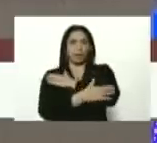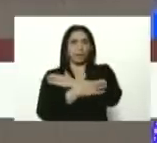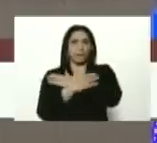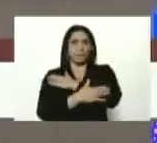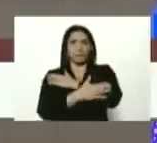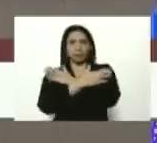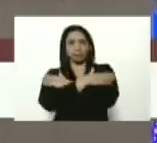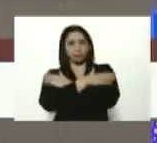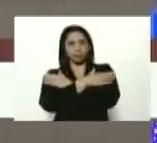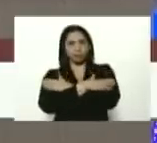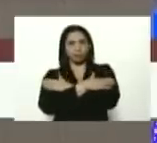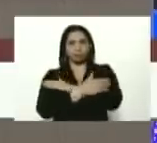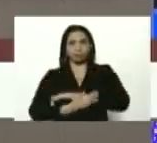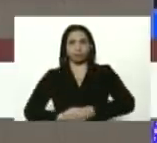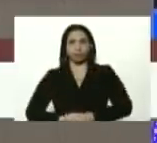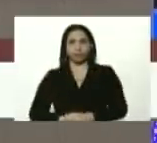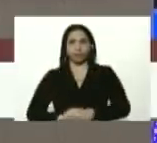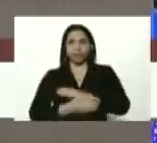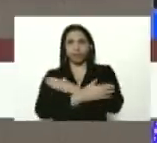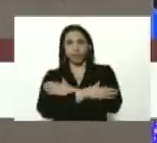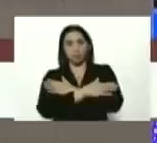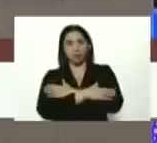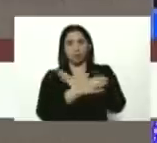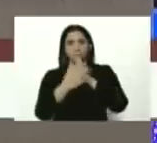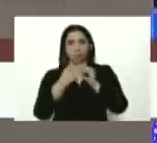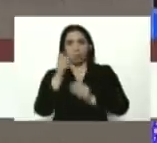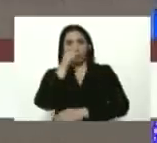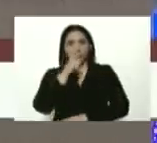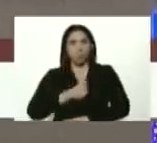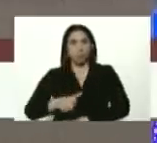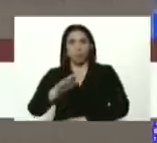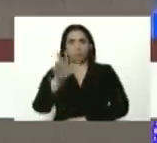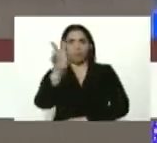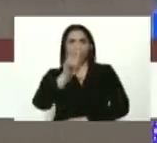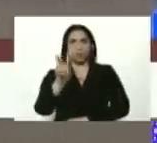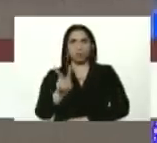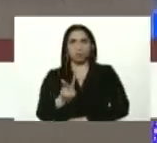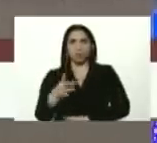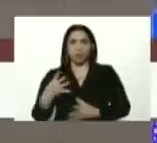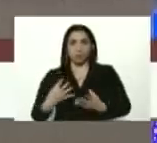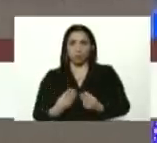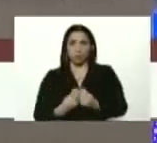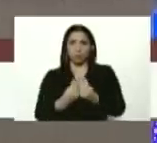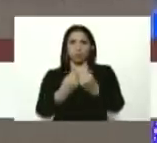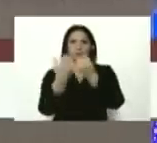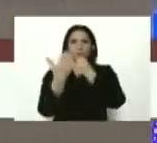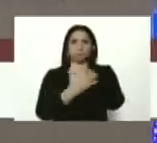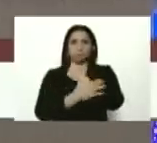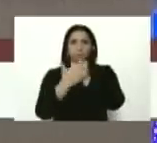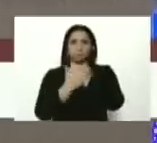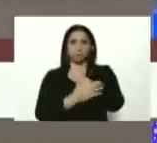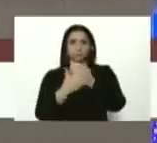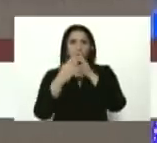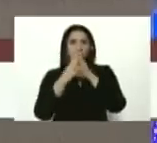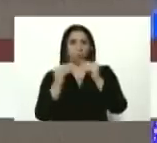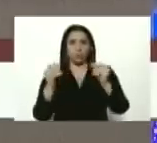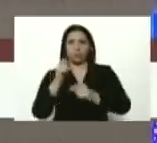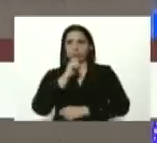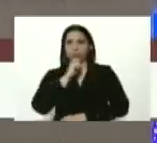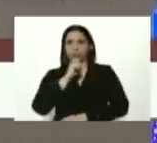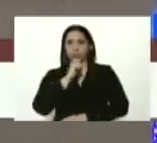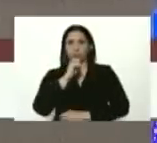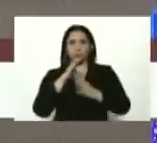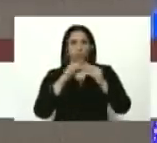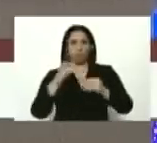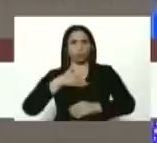condolencia y el abrazo de todo el pueblo de Venezuela que acompaña todas las vicisitudes, todos